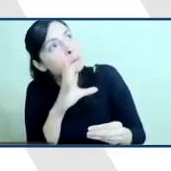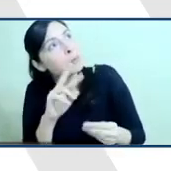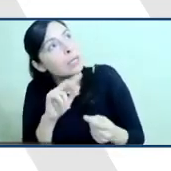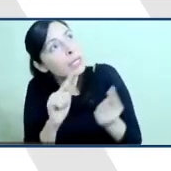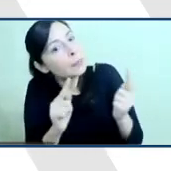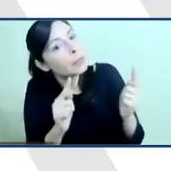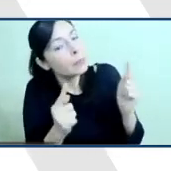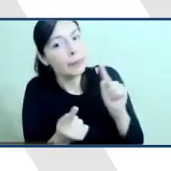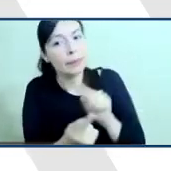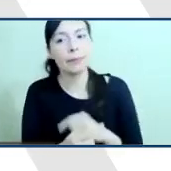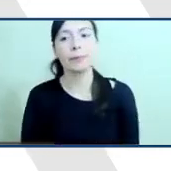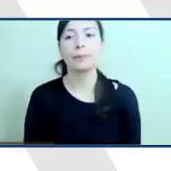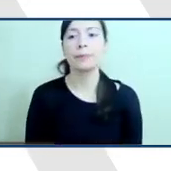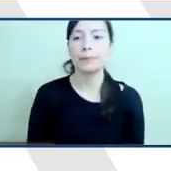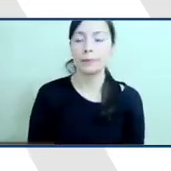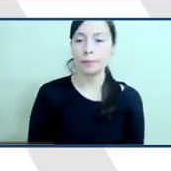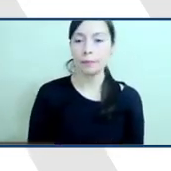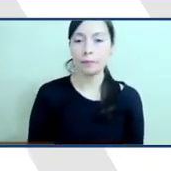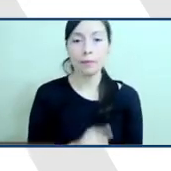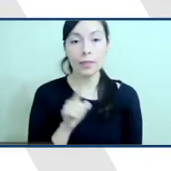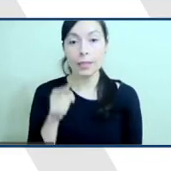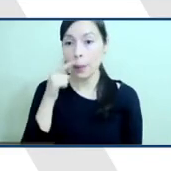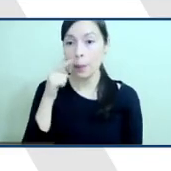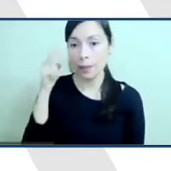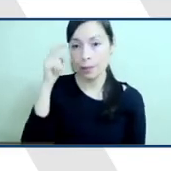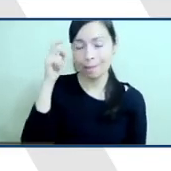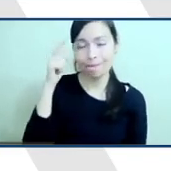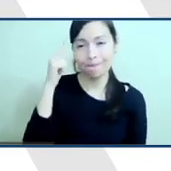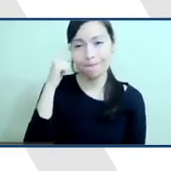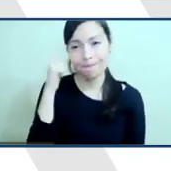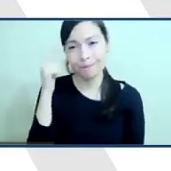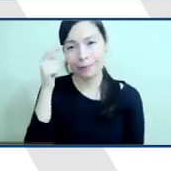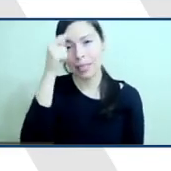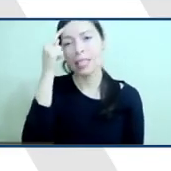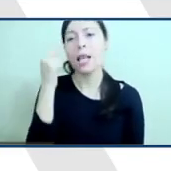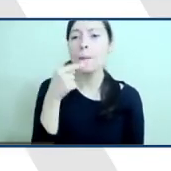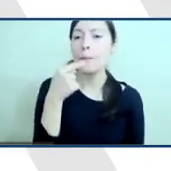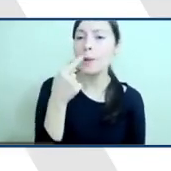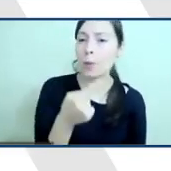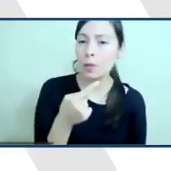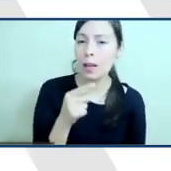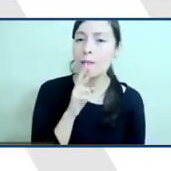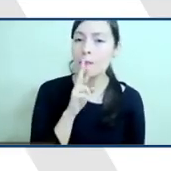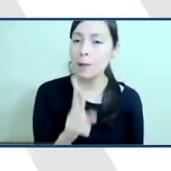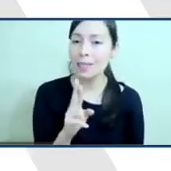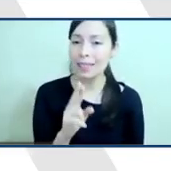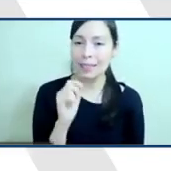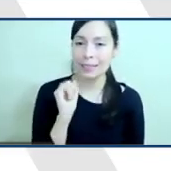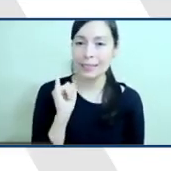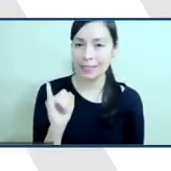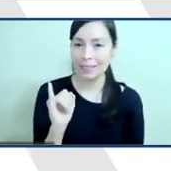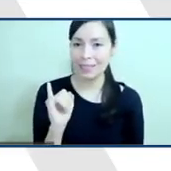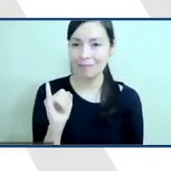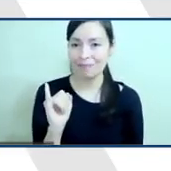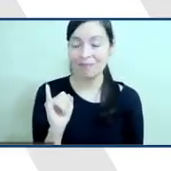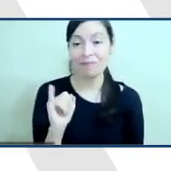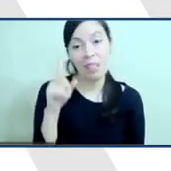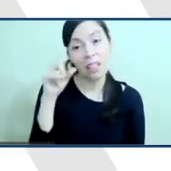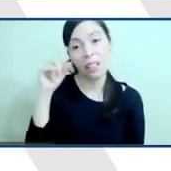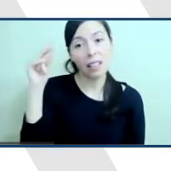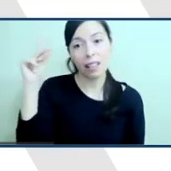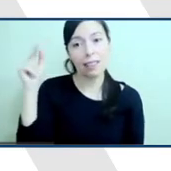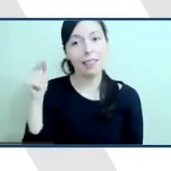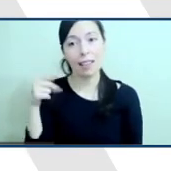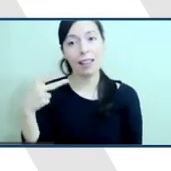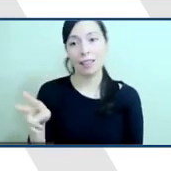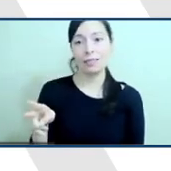Él creía que la respuesta a estas dos preguntas era que sí. Él tenía esa idea, pero trató